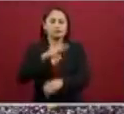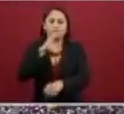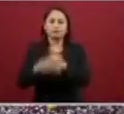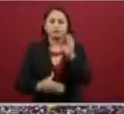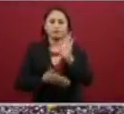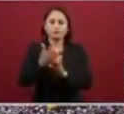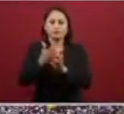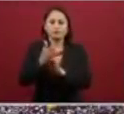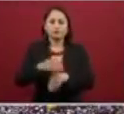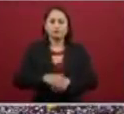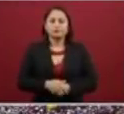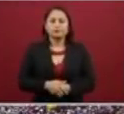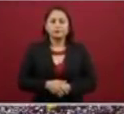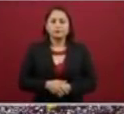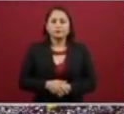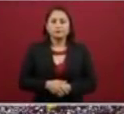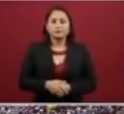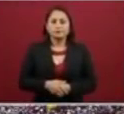Están en proceso